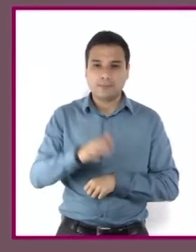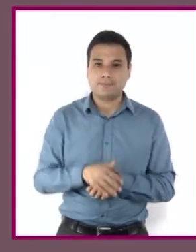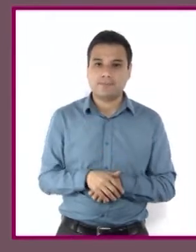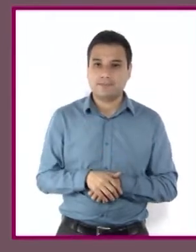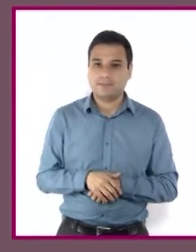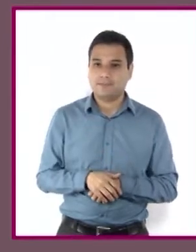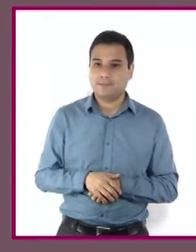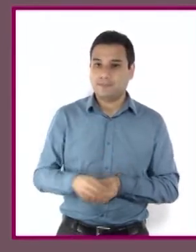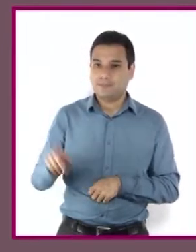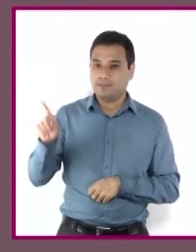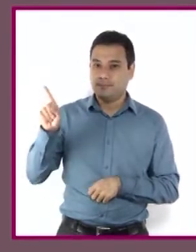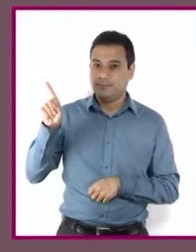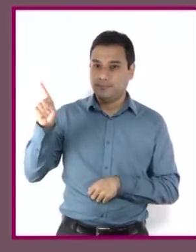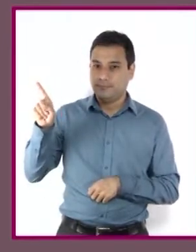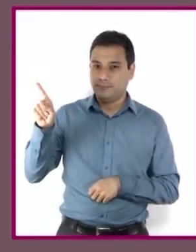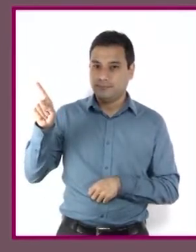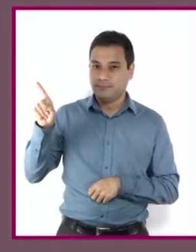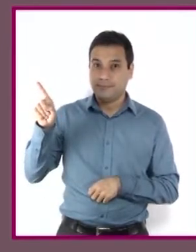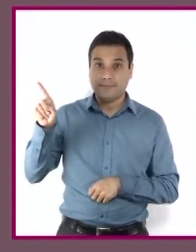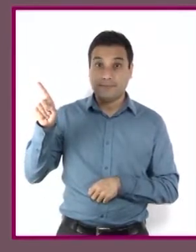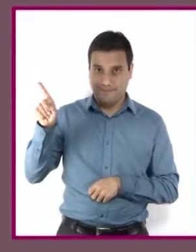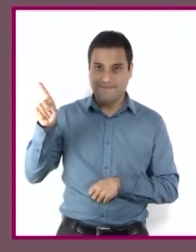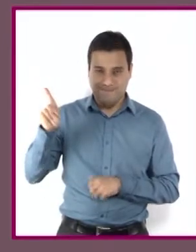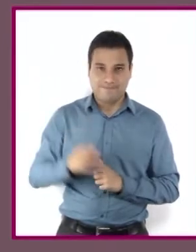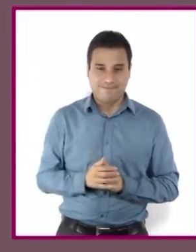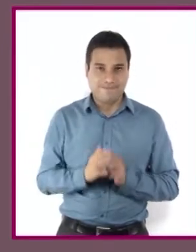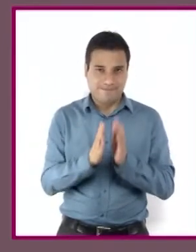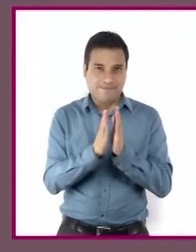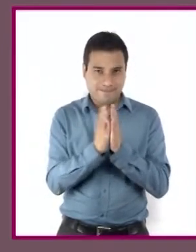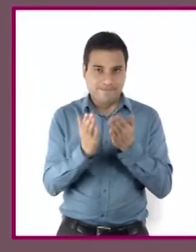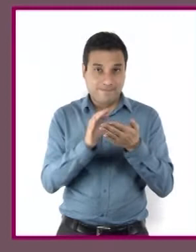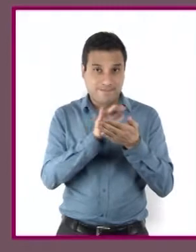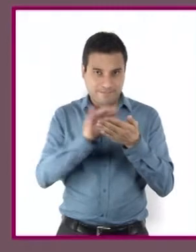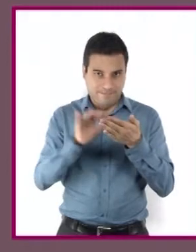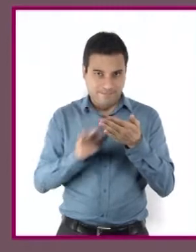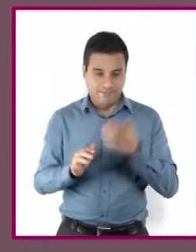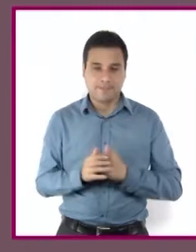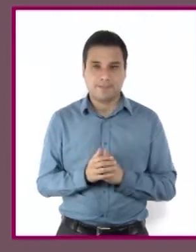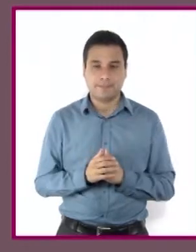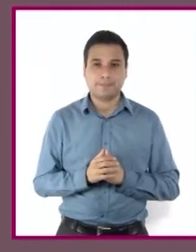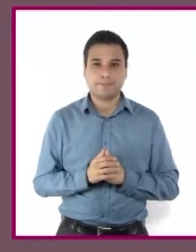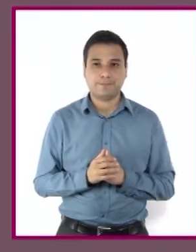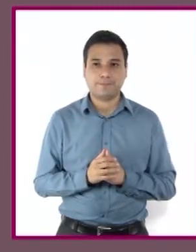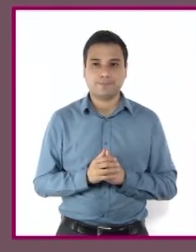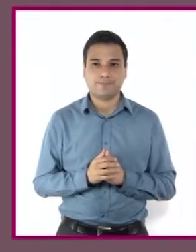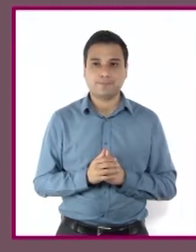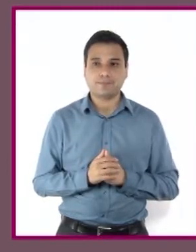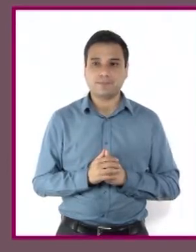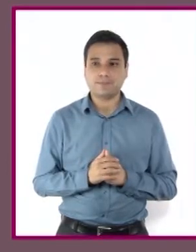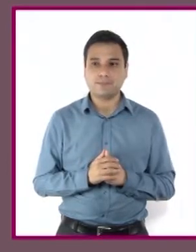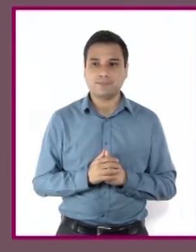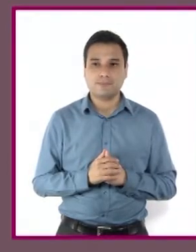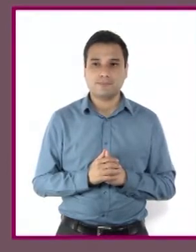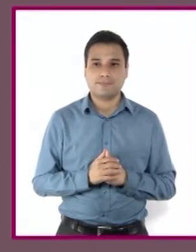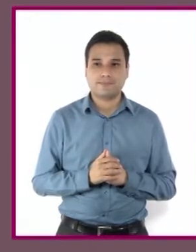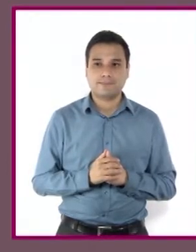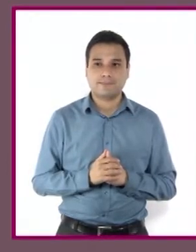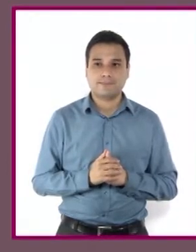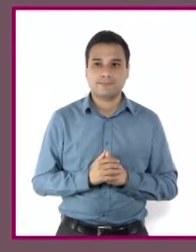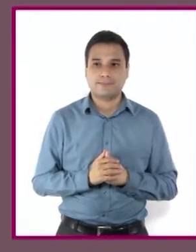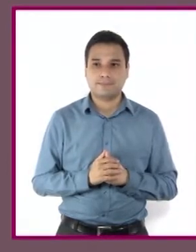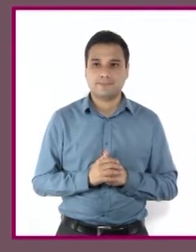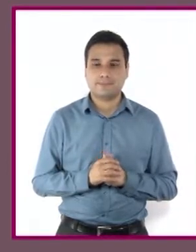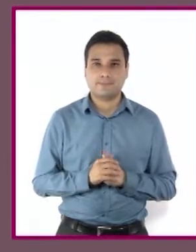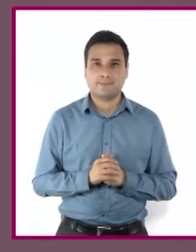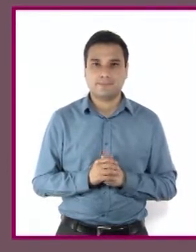la creación y principio del mundo y de los primeros dioses, el cual fue recopilado por el historiador Ángel